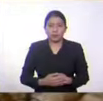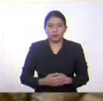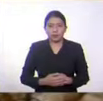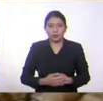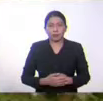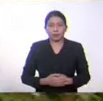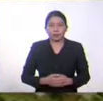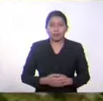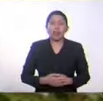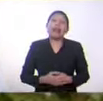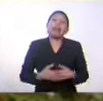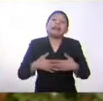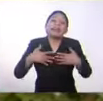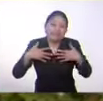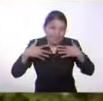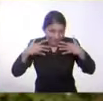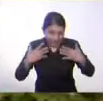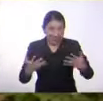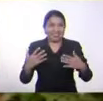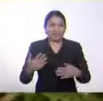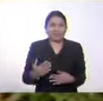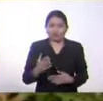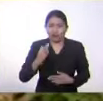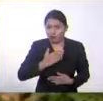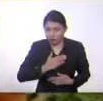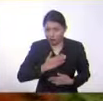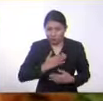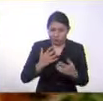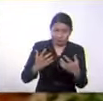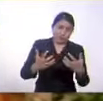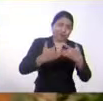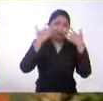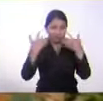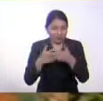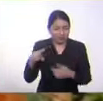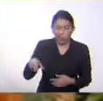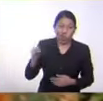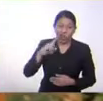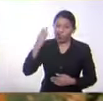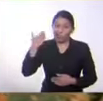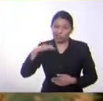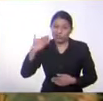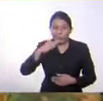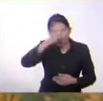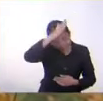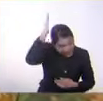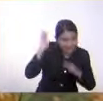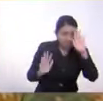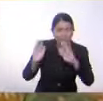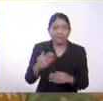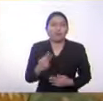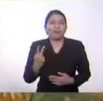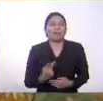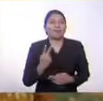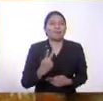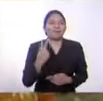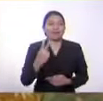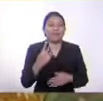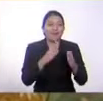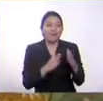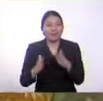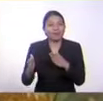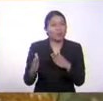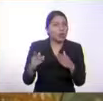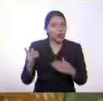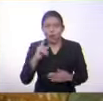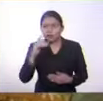Y fue así como nuestro intrépido explorador y su inexperta aprendiz llevaron a cabo su brillante plan. Sin